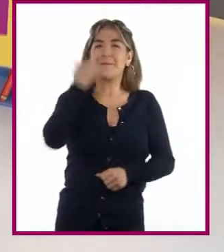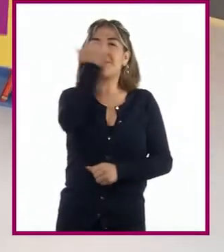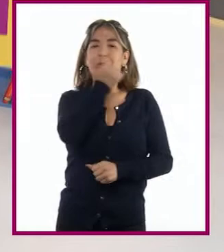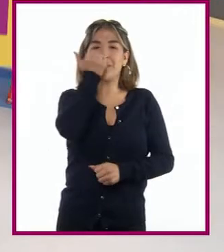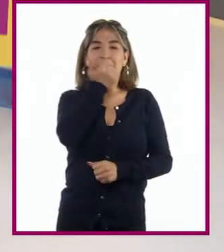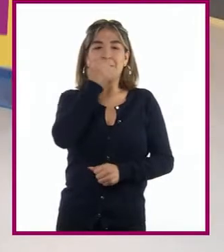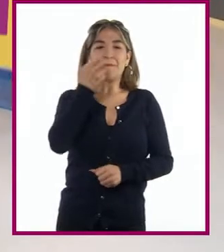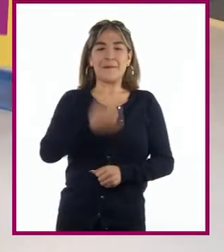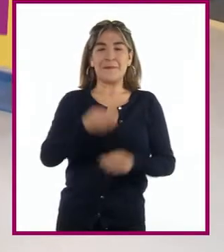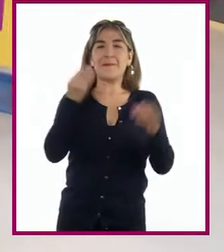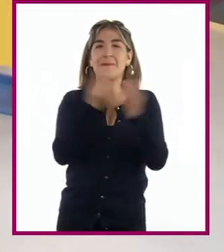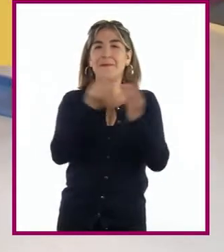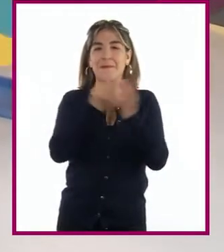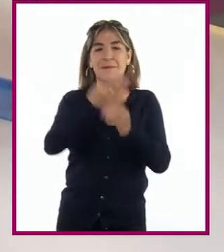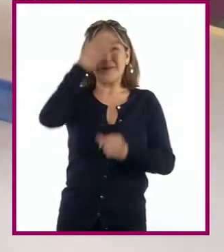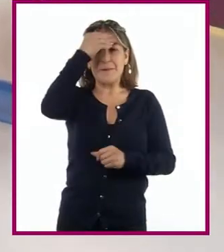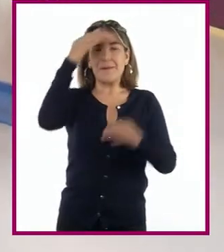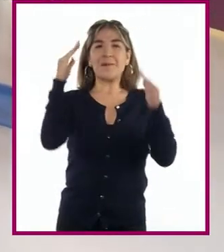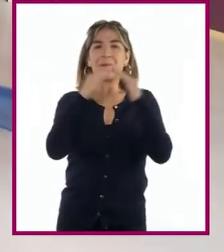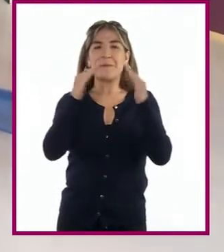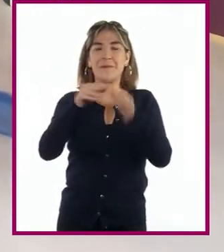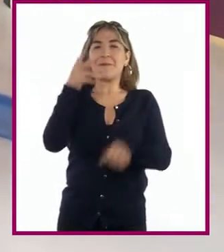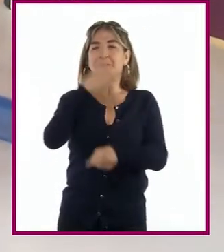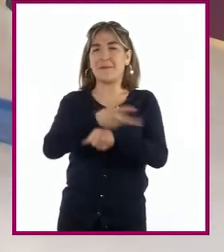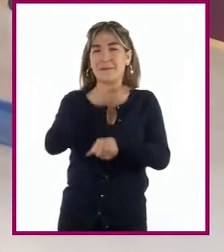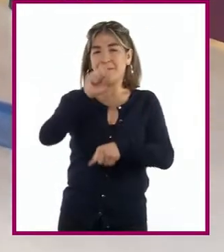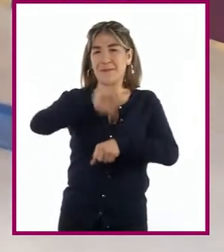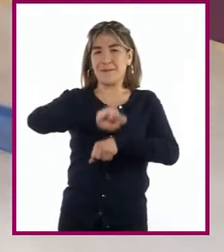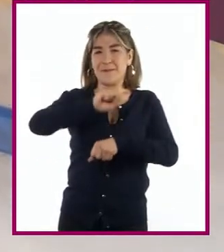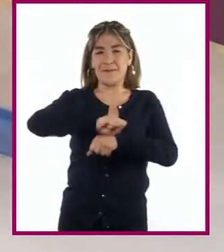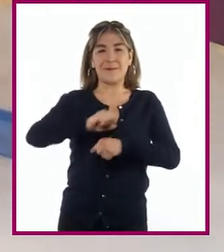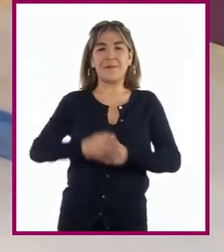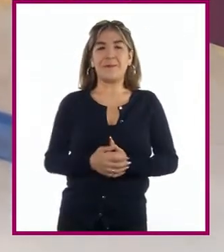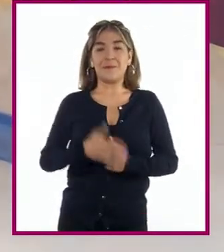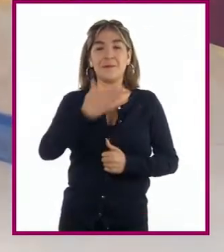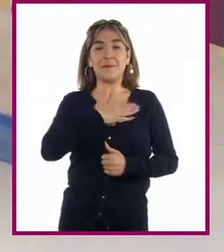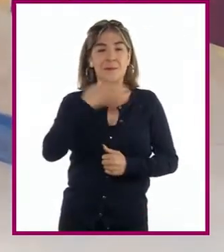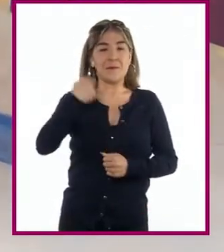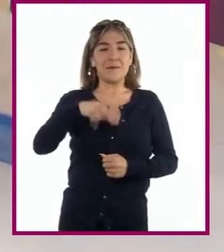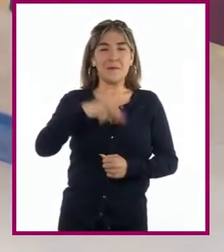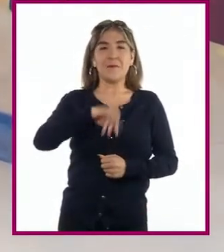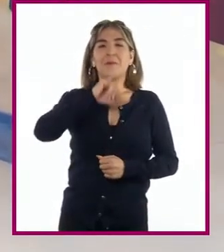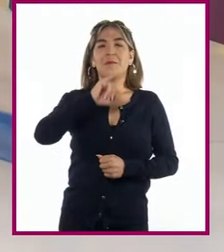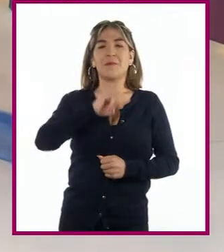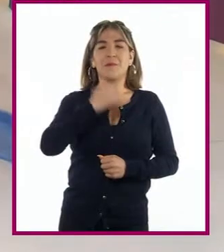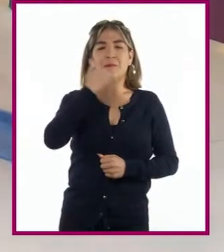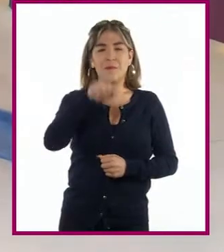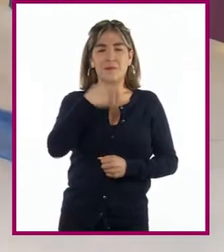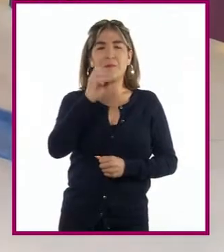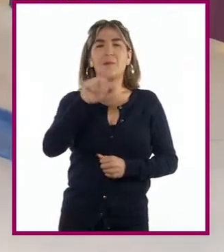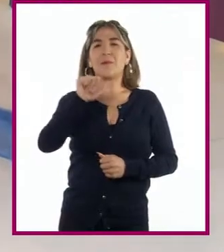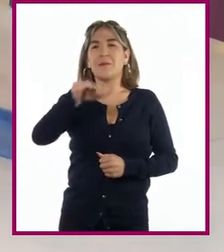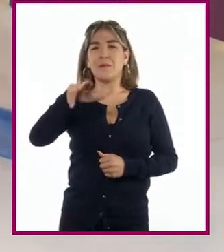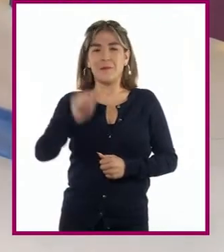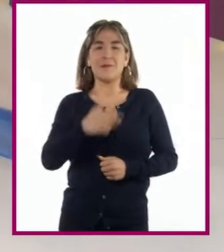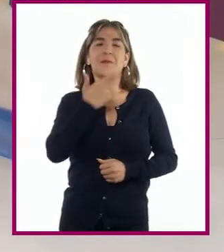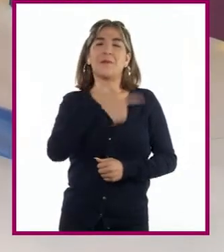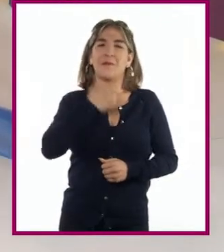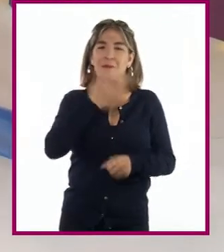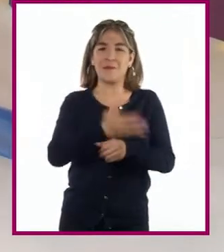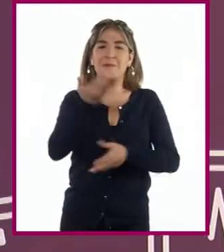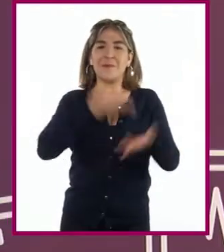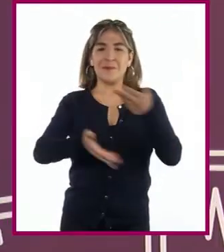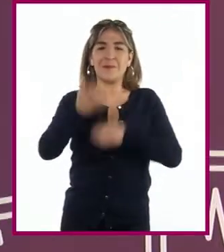y alumnos de esta sesión de Aprende en Casa de segundo grado. Yo soy Johanna García y me da mucho gusto compartir con ustedes